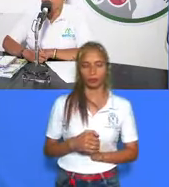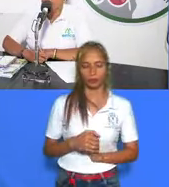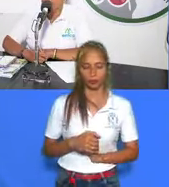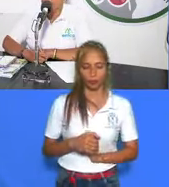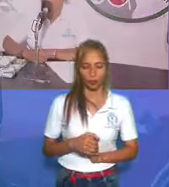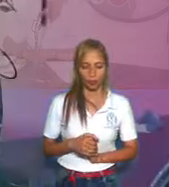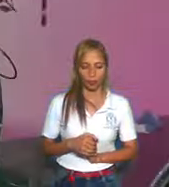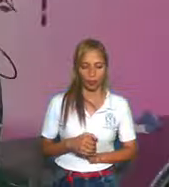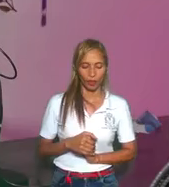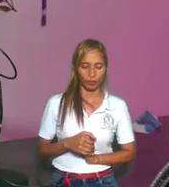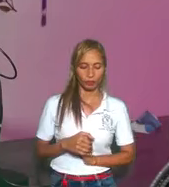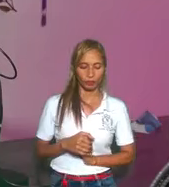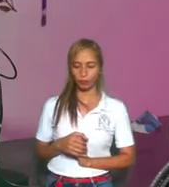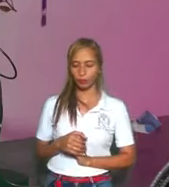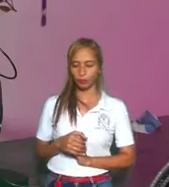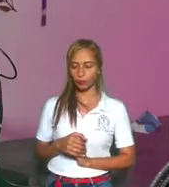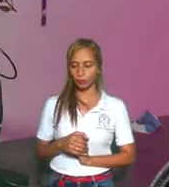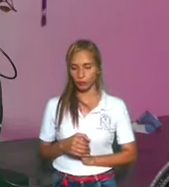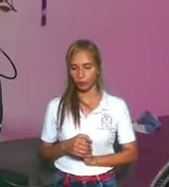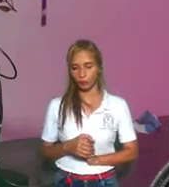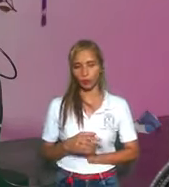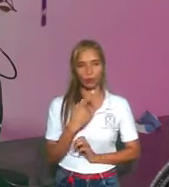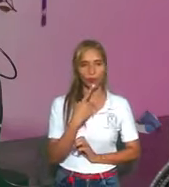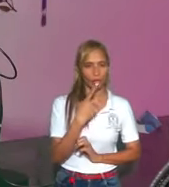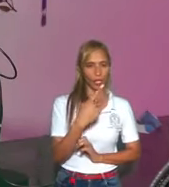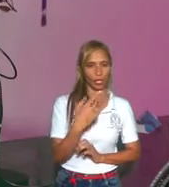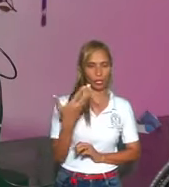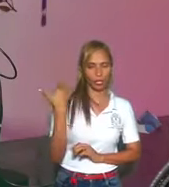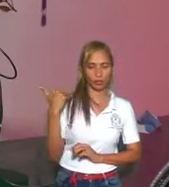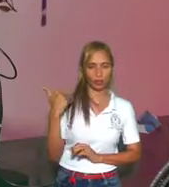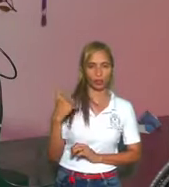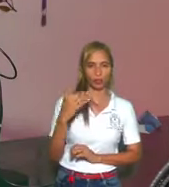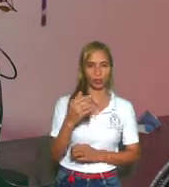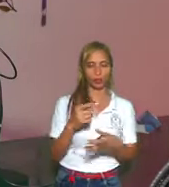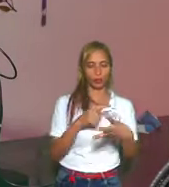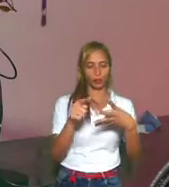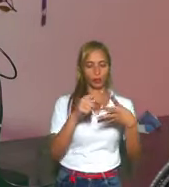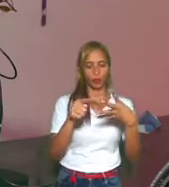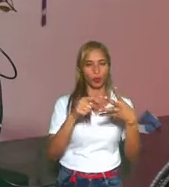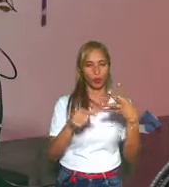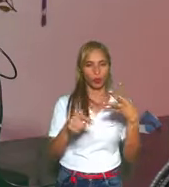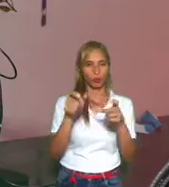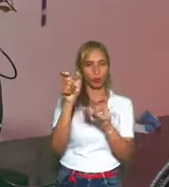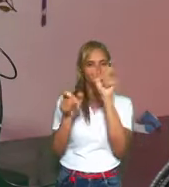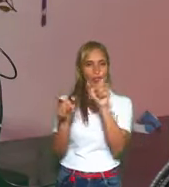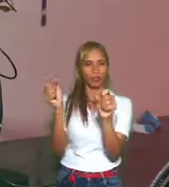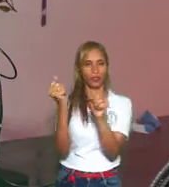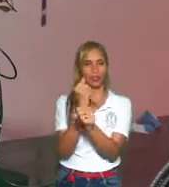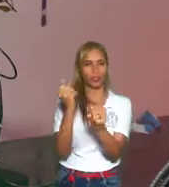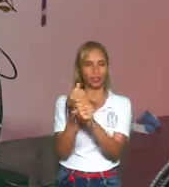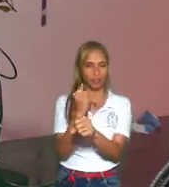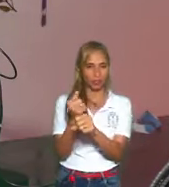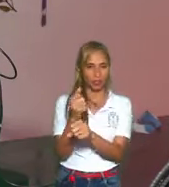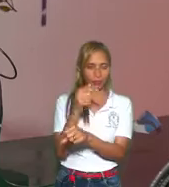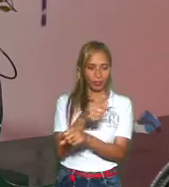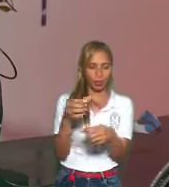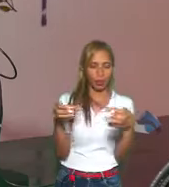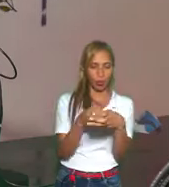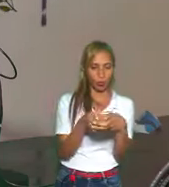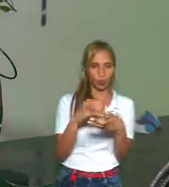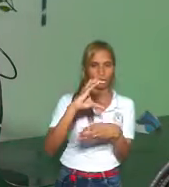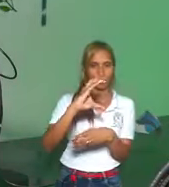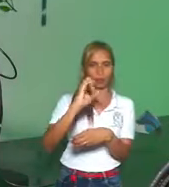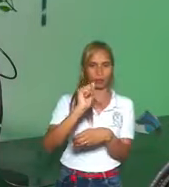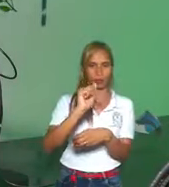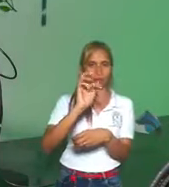Bueno, como les dije al inicio, son 4 fontaneros que las funciones que tienen son